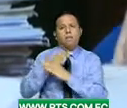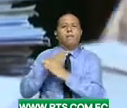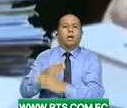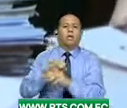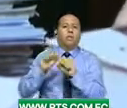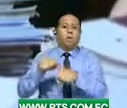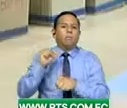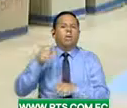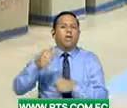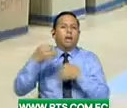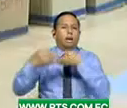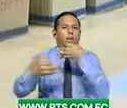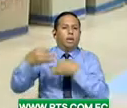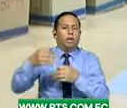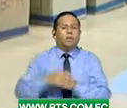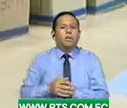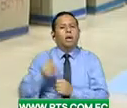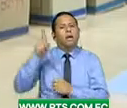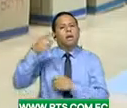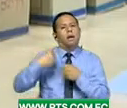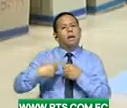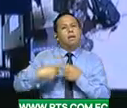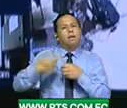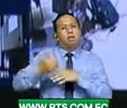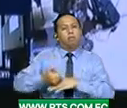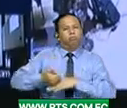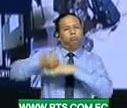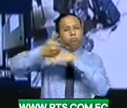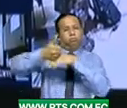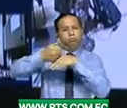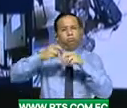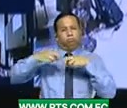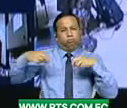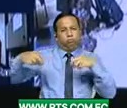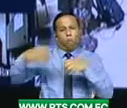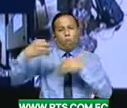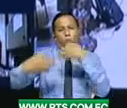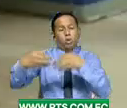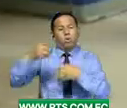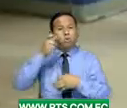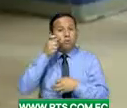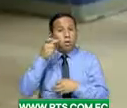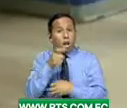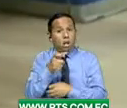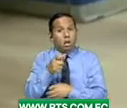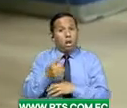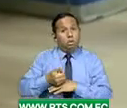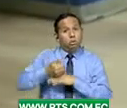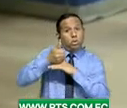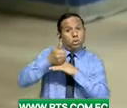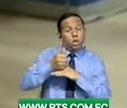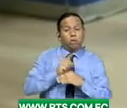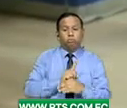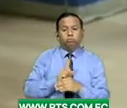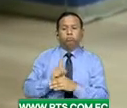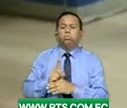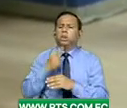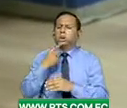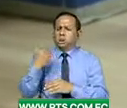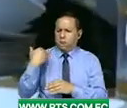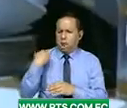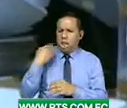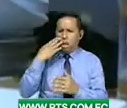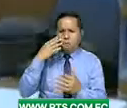se lleva adelante en la Corte Nacional de Justicia, la Fiscalía, por medio de su titular, manifestó que cuenta con evidencias